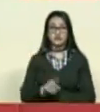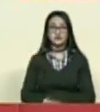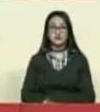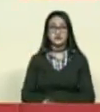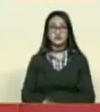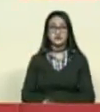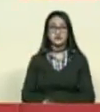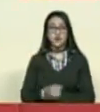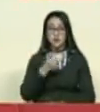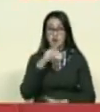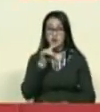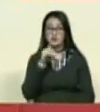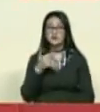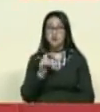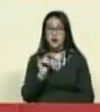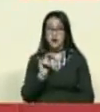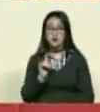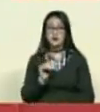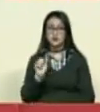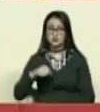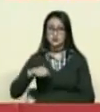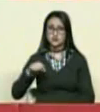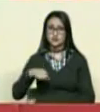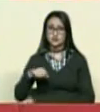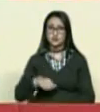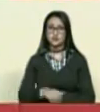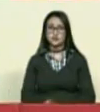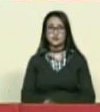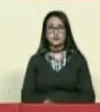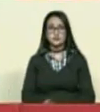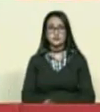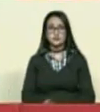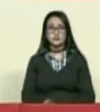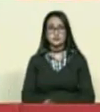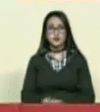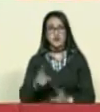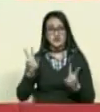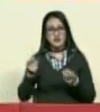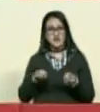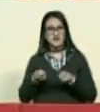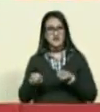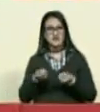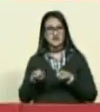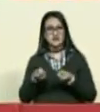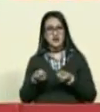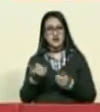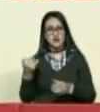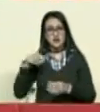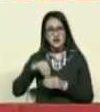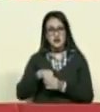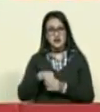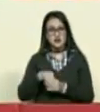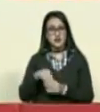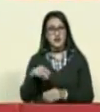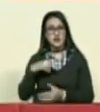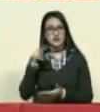Ha habido buenas noticias, va a haber buenas noticias en ese campo financiero, de los ingresos